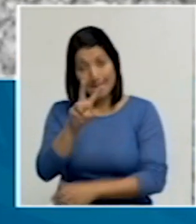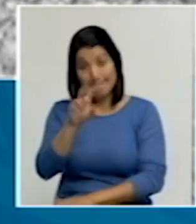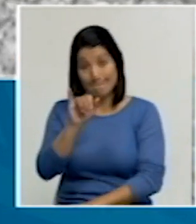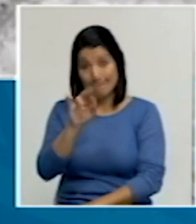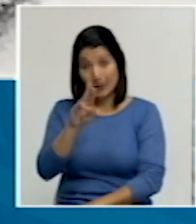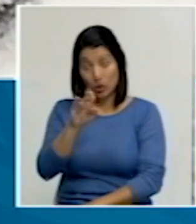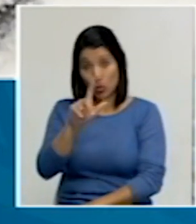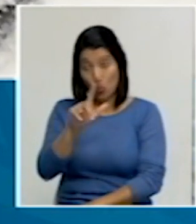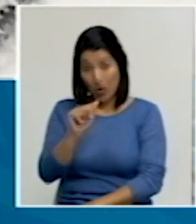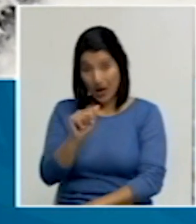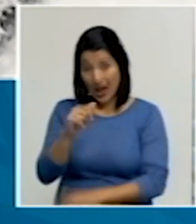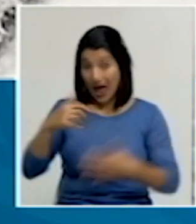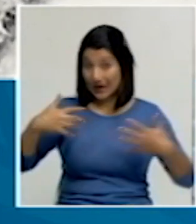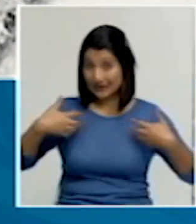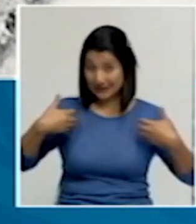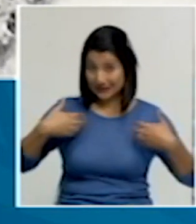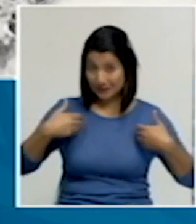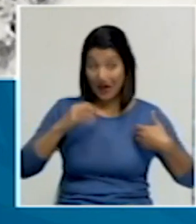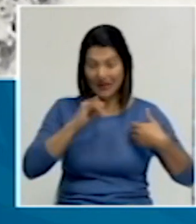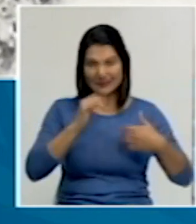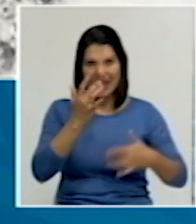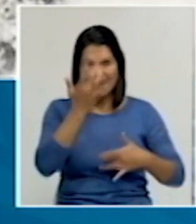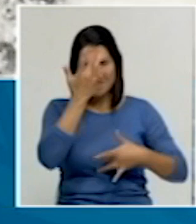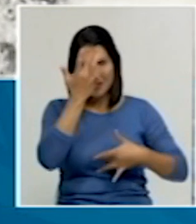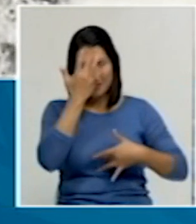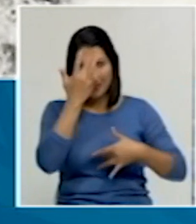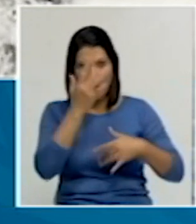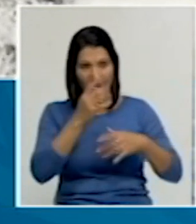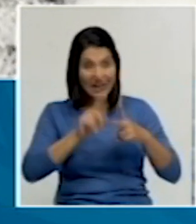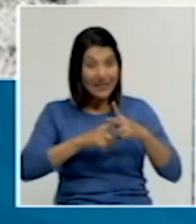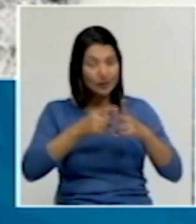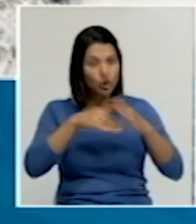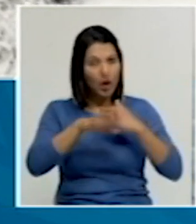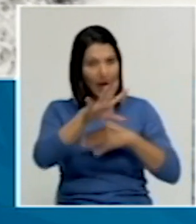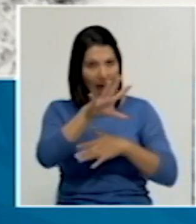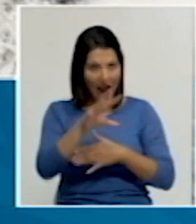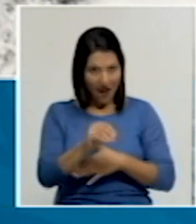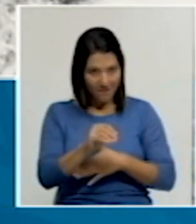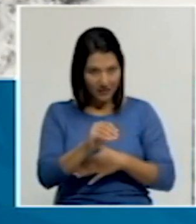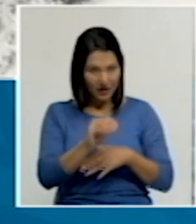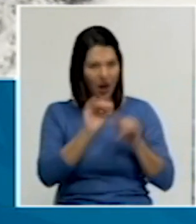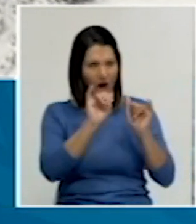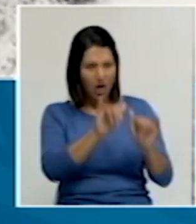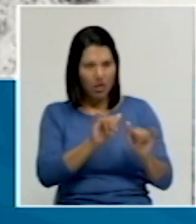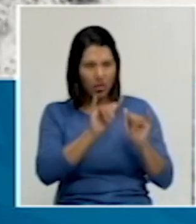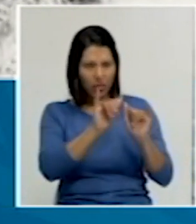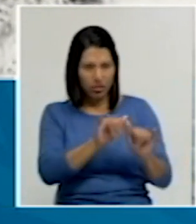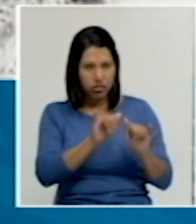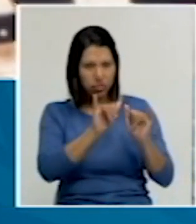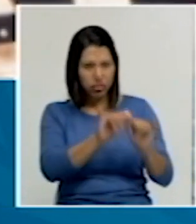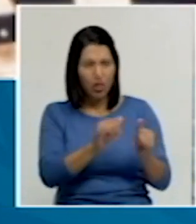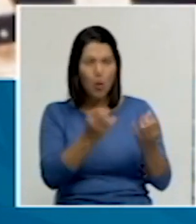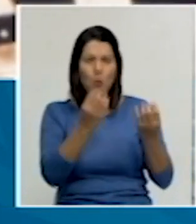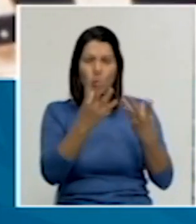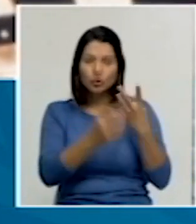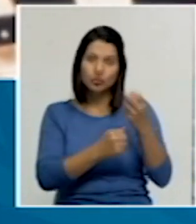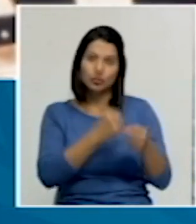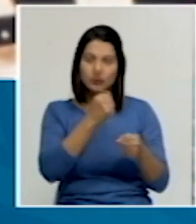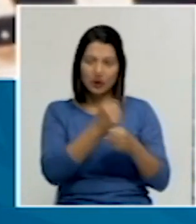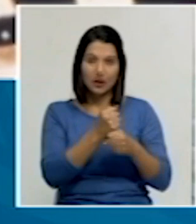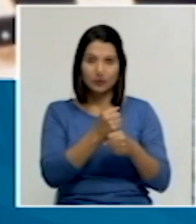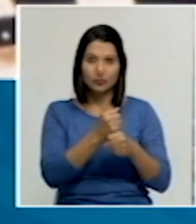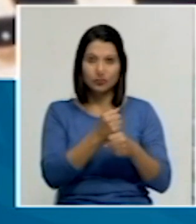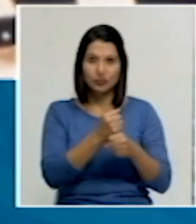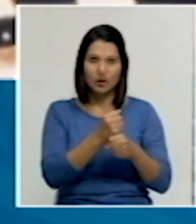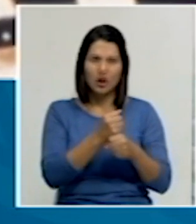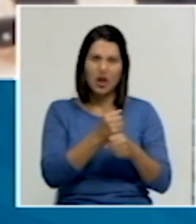es una enfermedad, como usted bien dice, endémica de África. Ha estado ahí durante décadas.